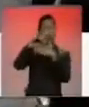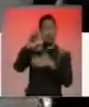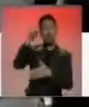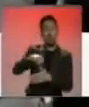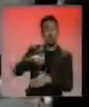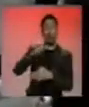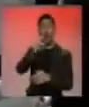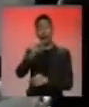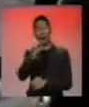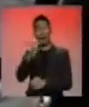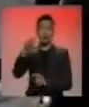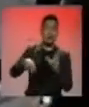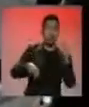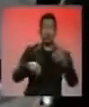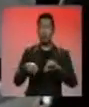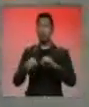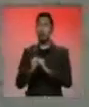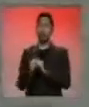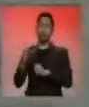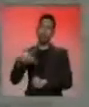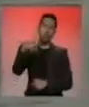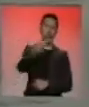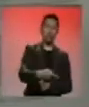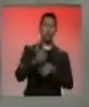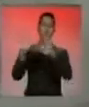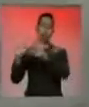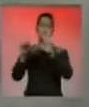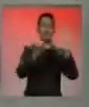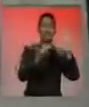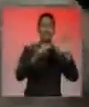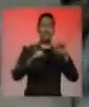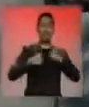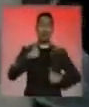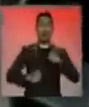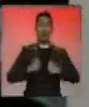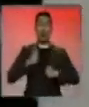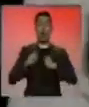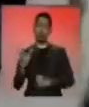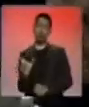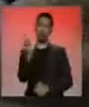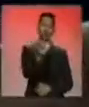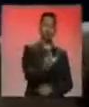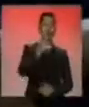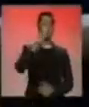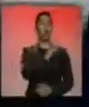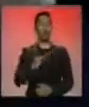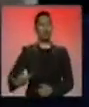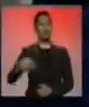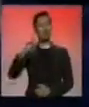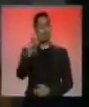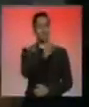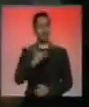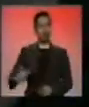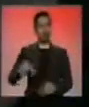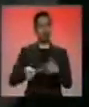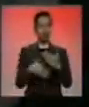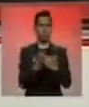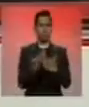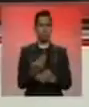entrega de credenciales al binomio presidencial el próximo 16 de mayo. Reportó Rommel Garzón en Quito para Gama con la mejor cobertura del país.